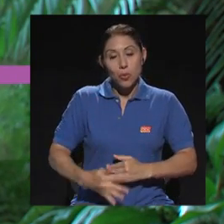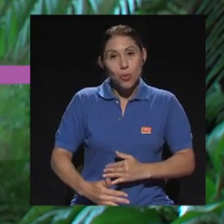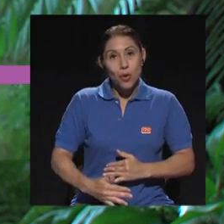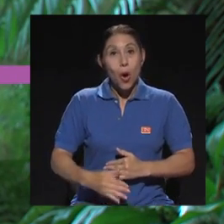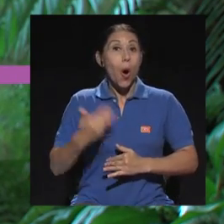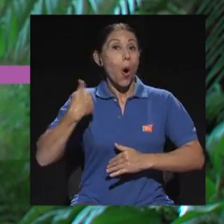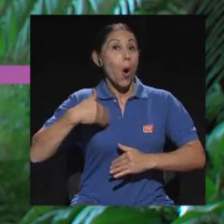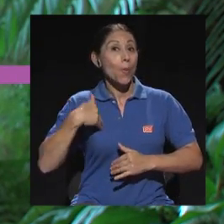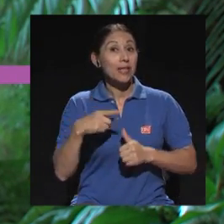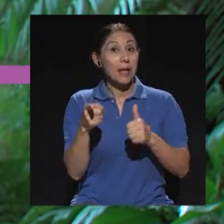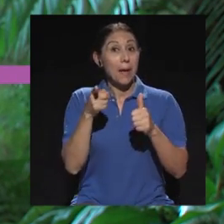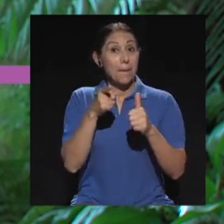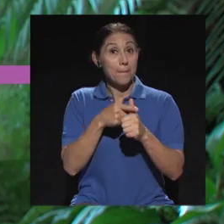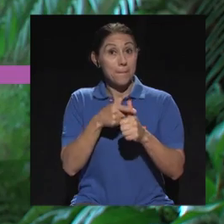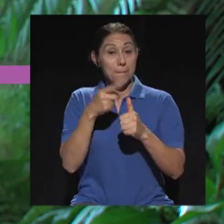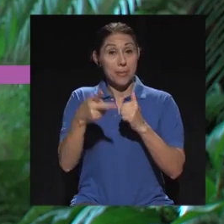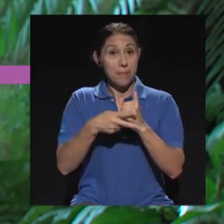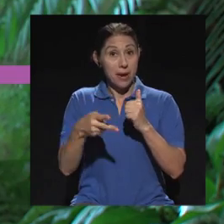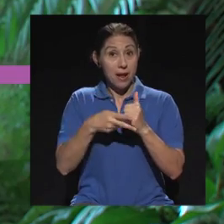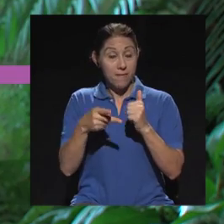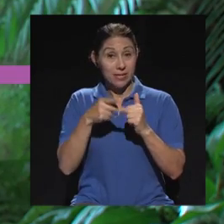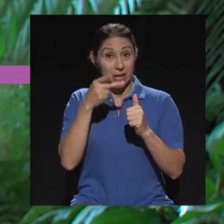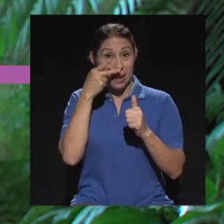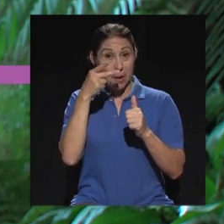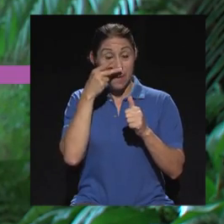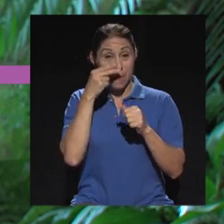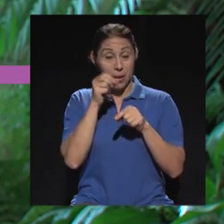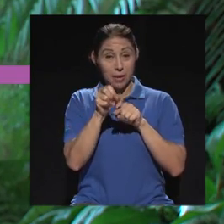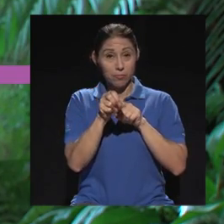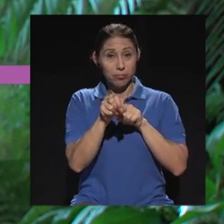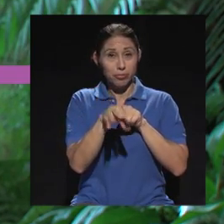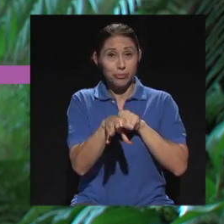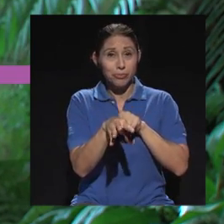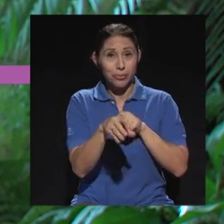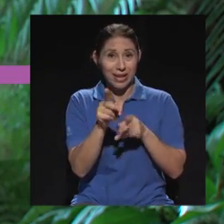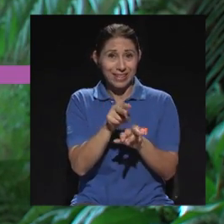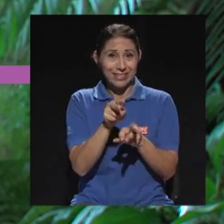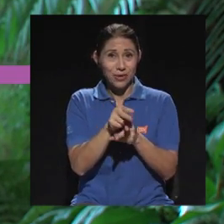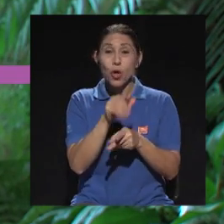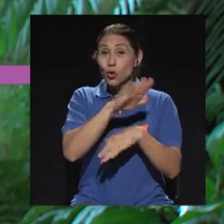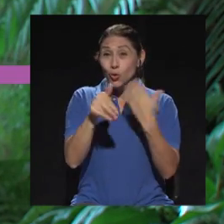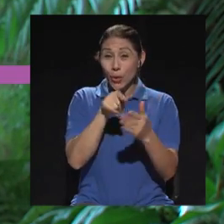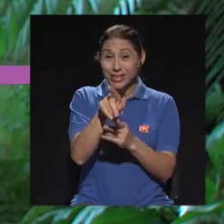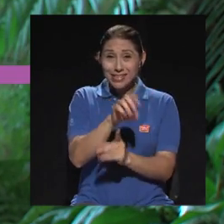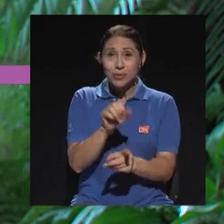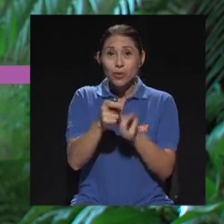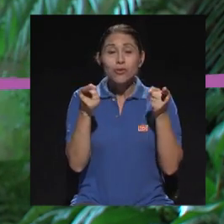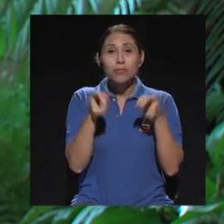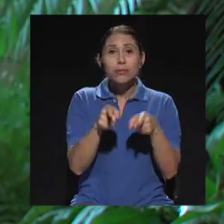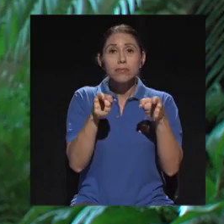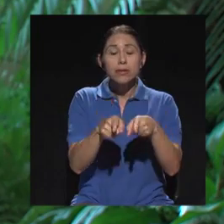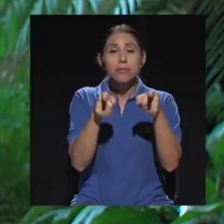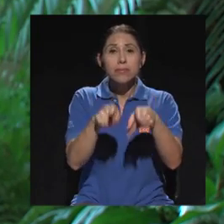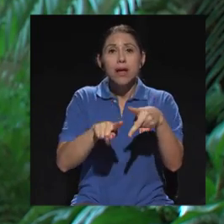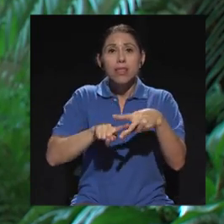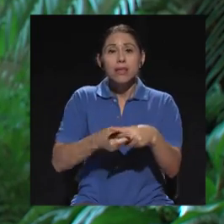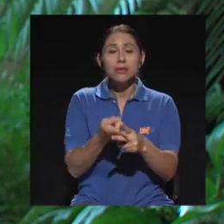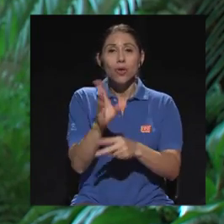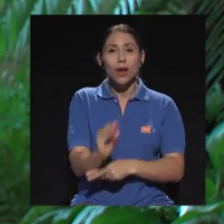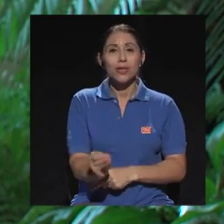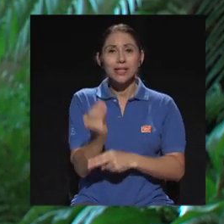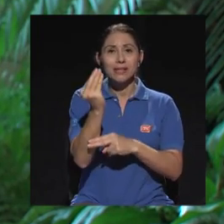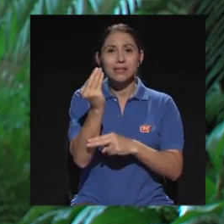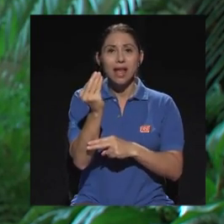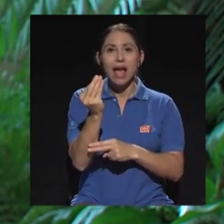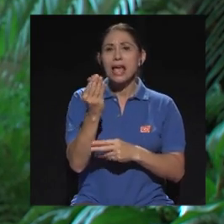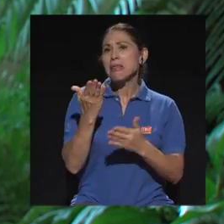primera eyaculación, todos esos comportamientos que se van dando en el inicio, digamos, de la adolescencia y que los padres tal vez en